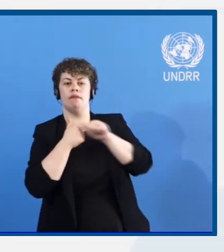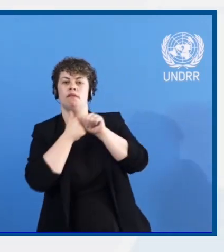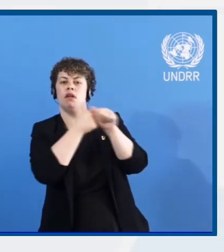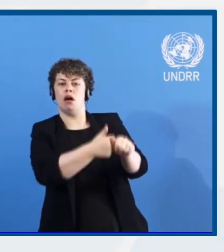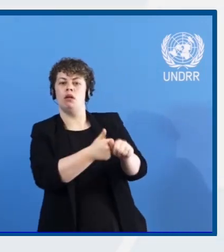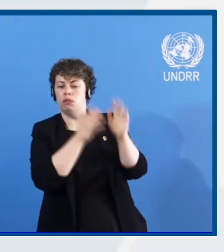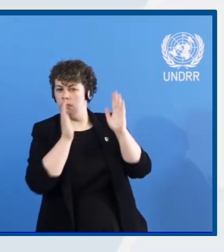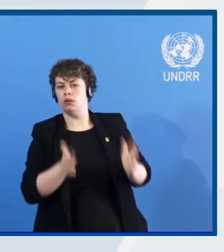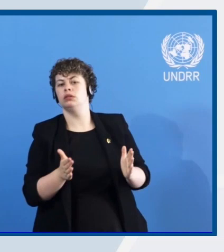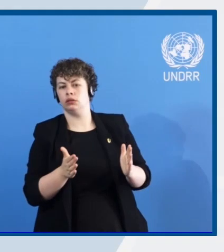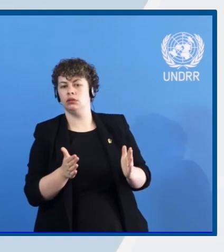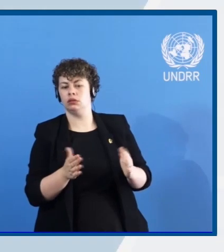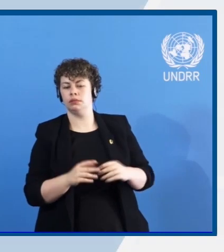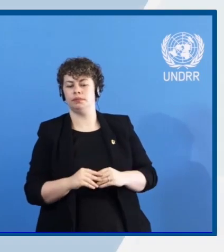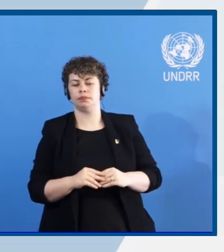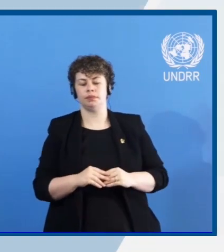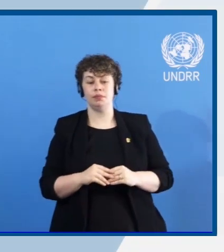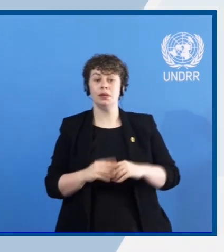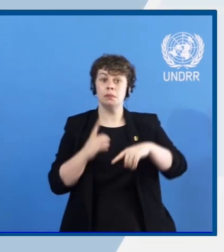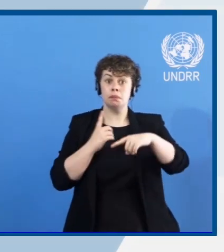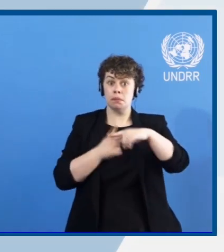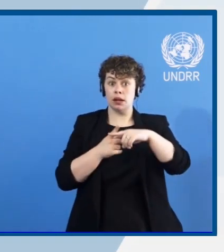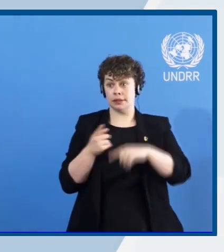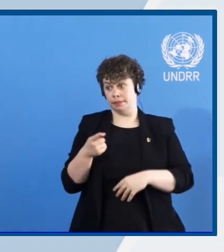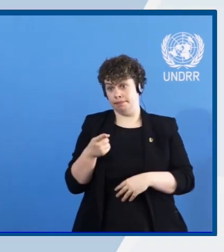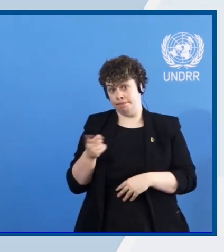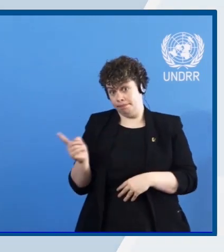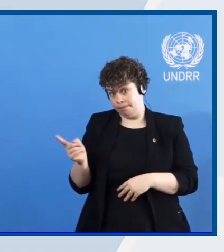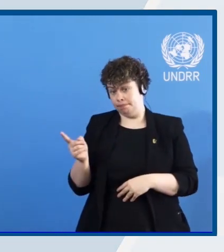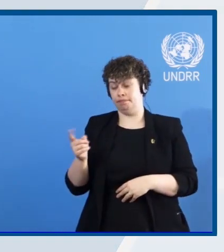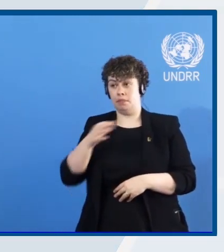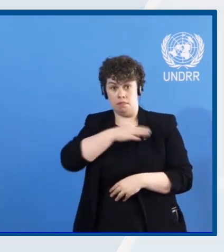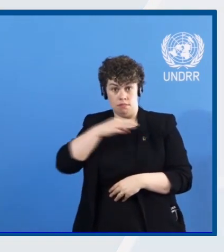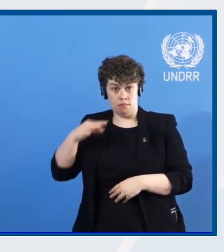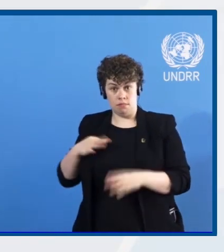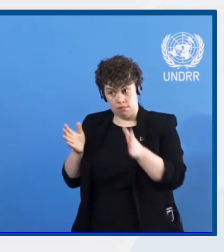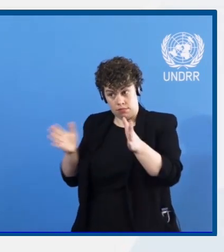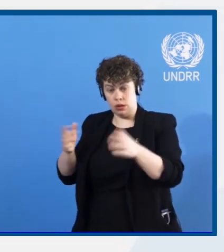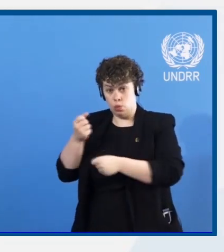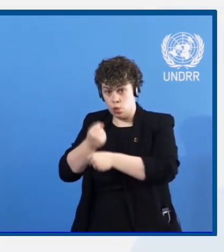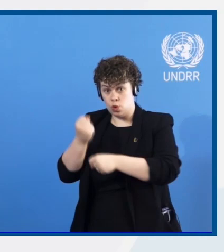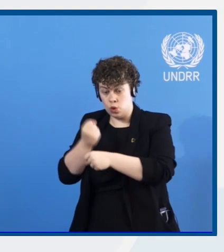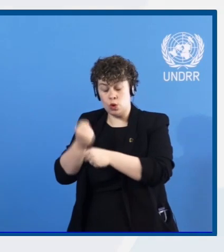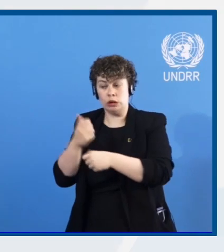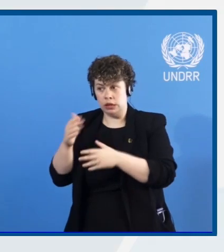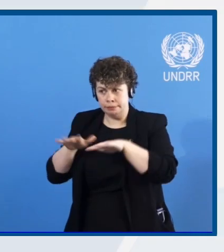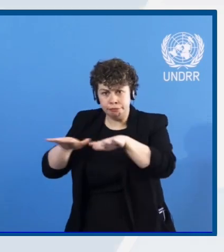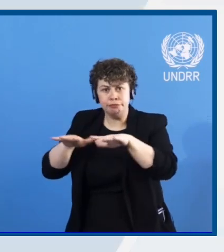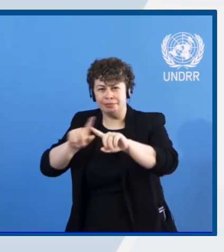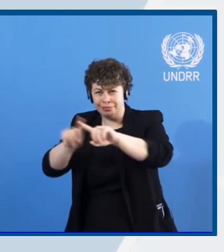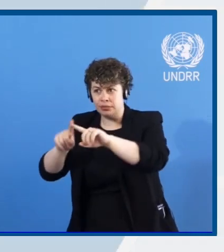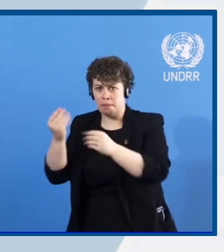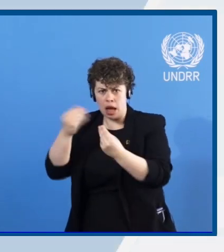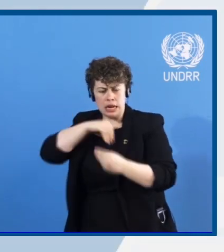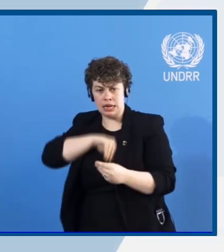la planificación, los incentivos y las motivaciones al sector productivo para que se oriente bajo